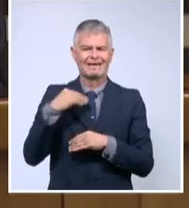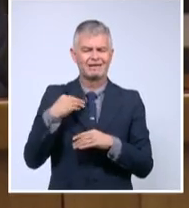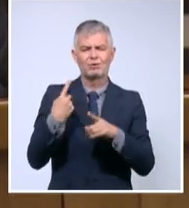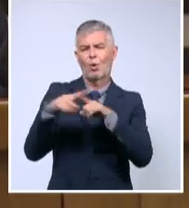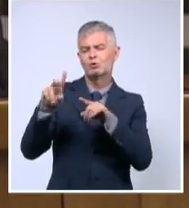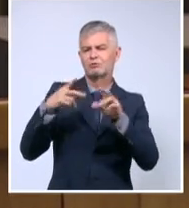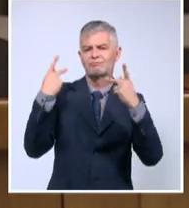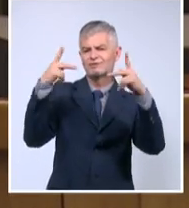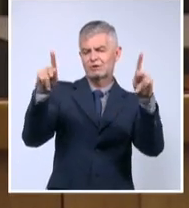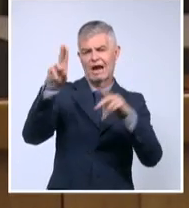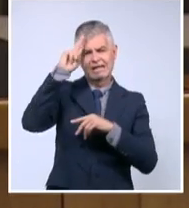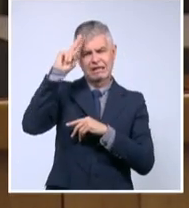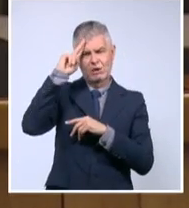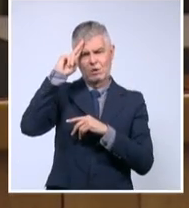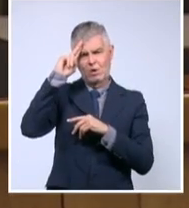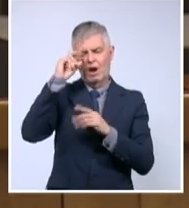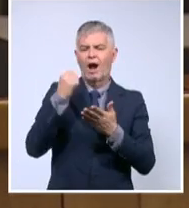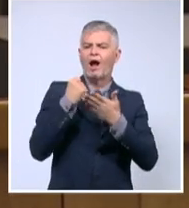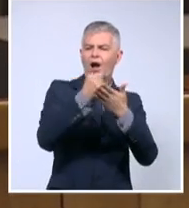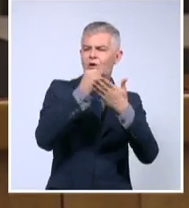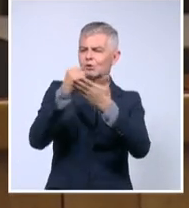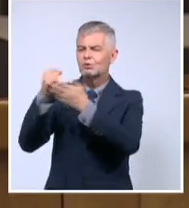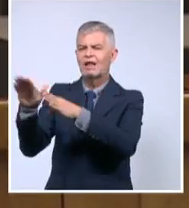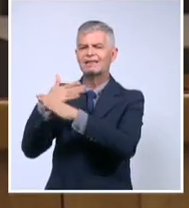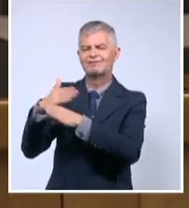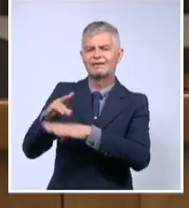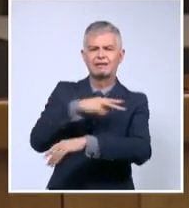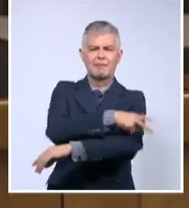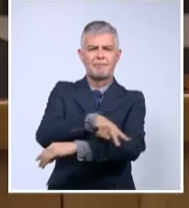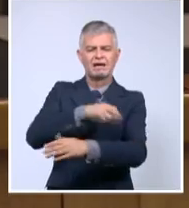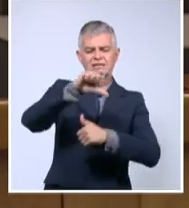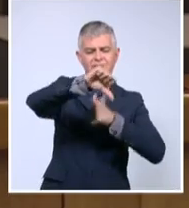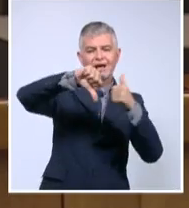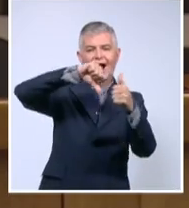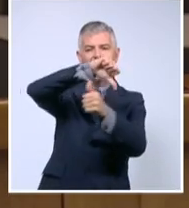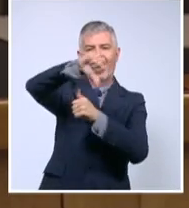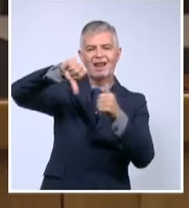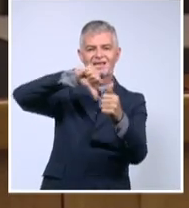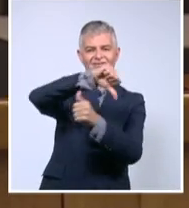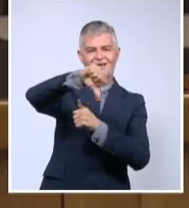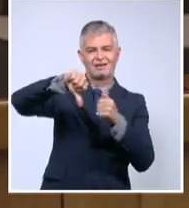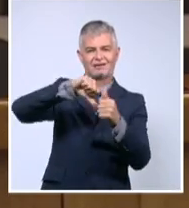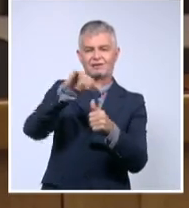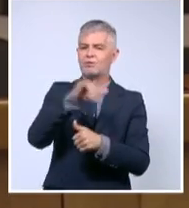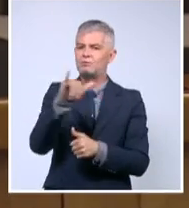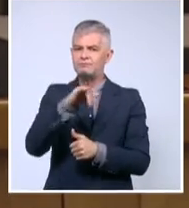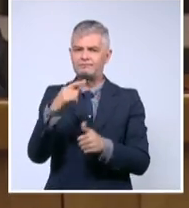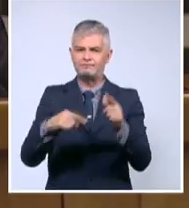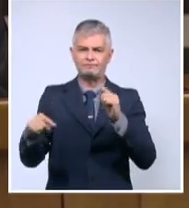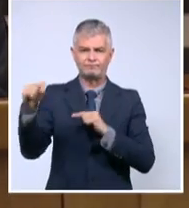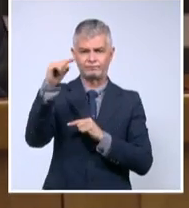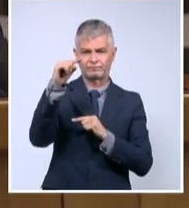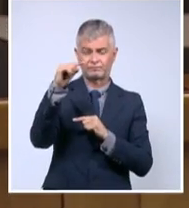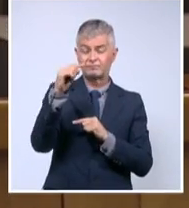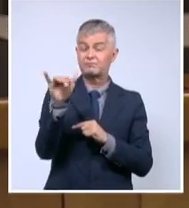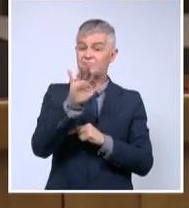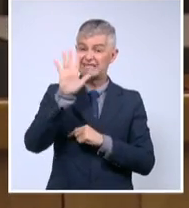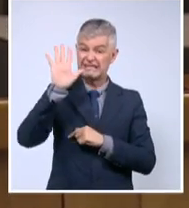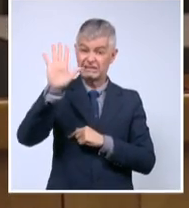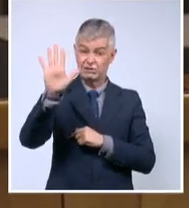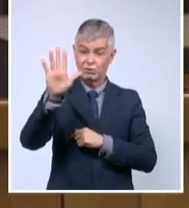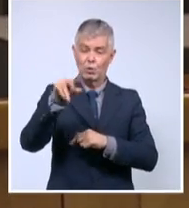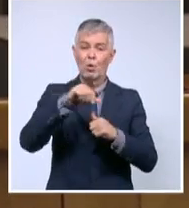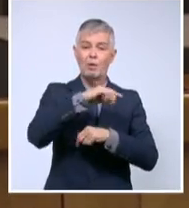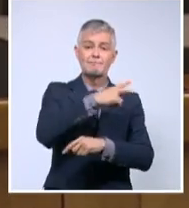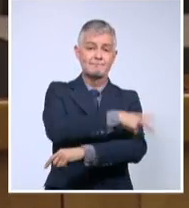que prestan servicio en todas las naciones de la Comunidad del Caribe y por primera vez también en 5 territorios no